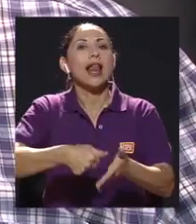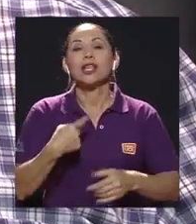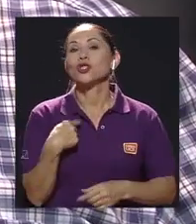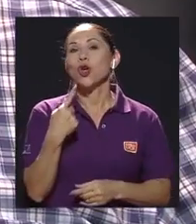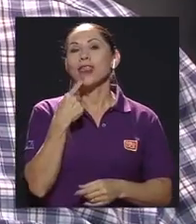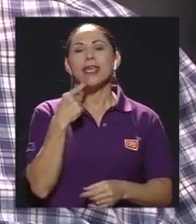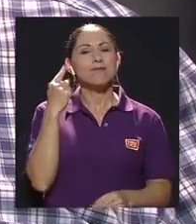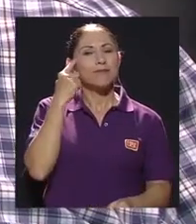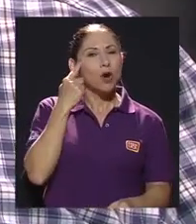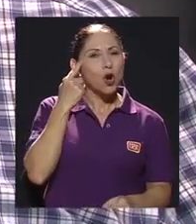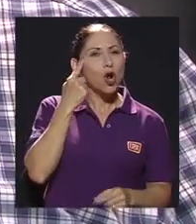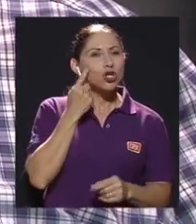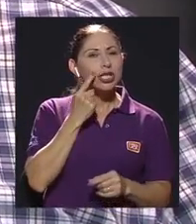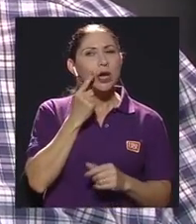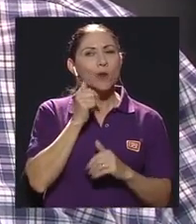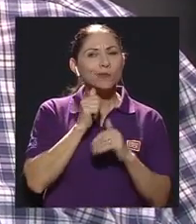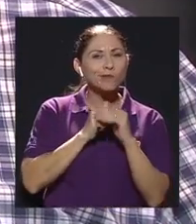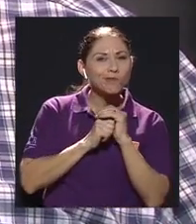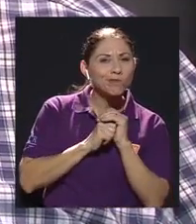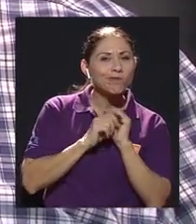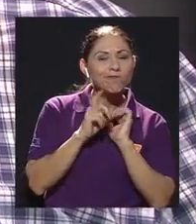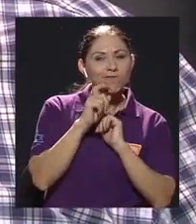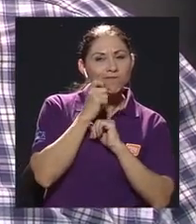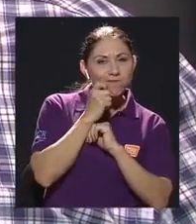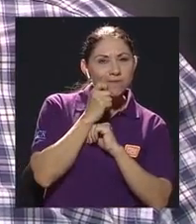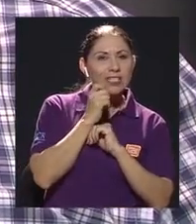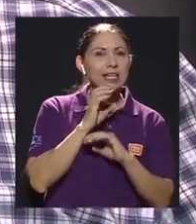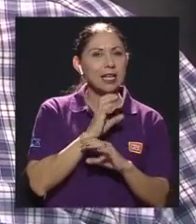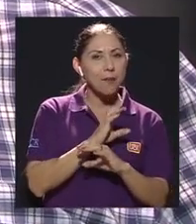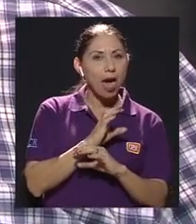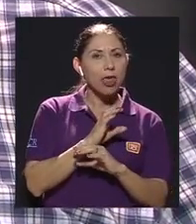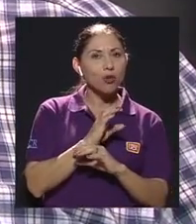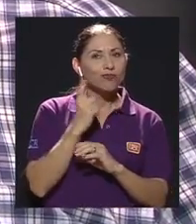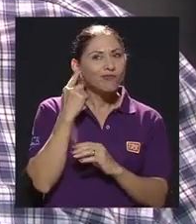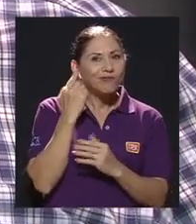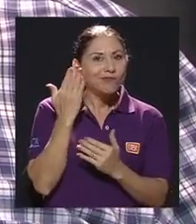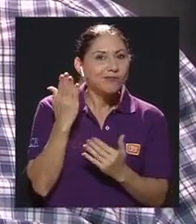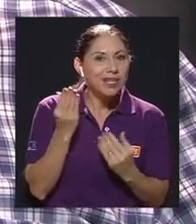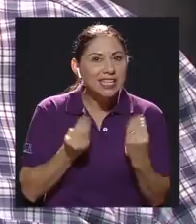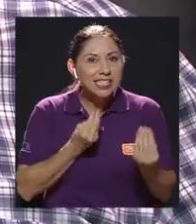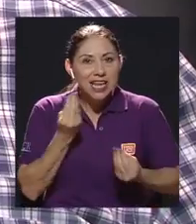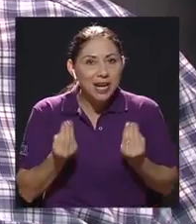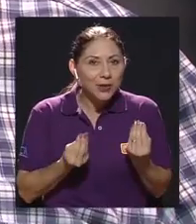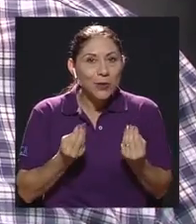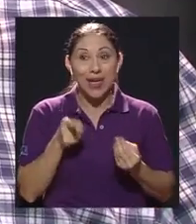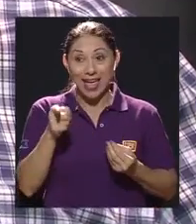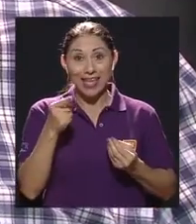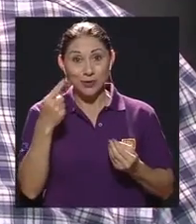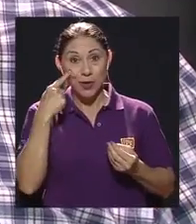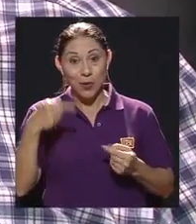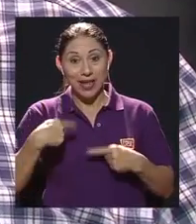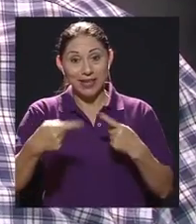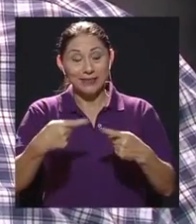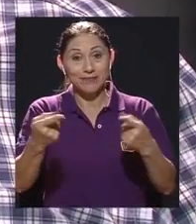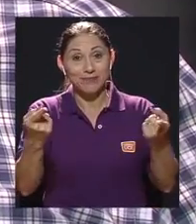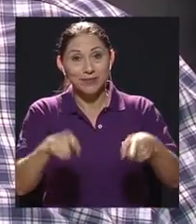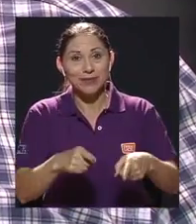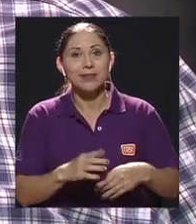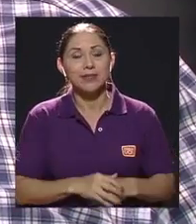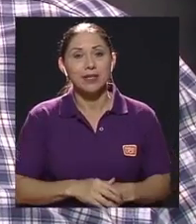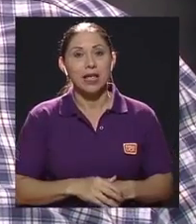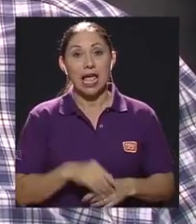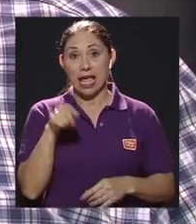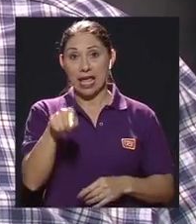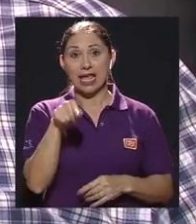reservado, pronóstico incierto. Eso es lo que tenemos enfrente. En ese contexto, yo creo